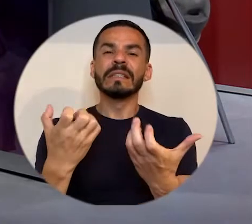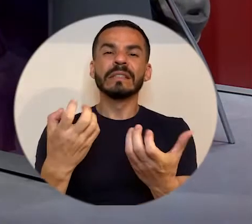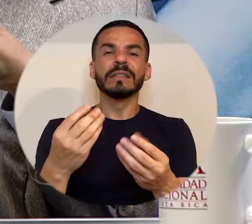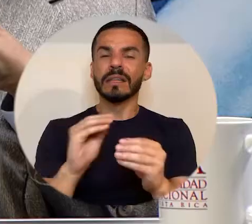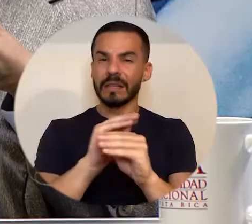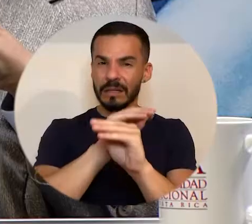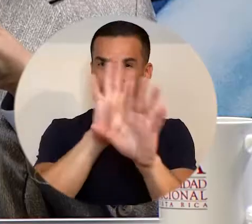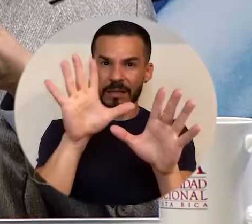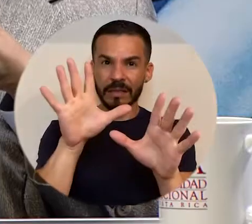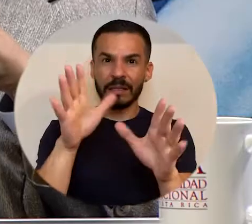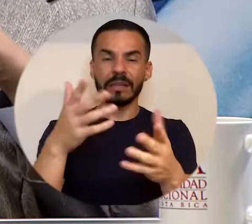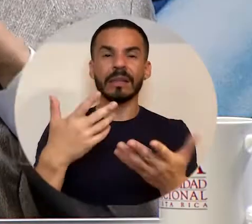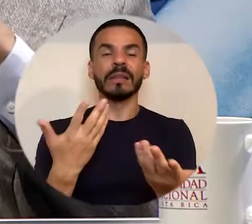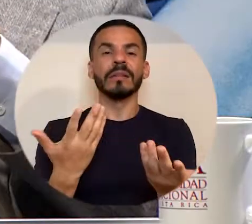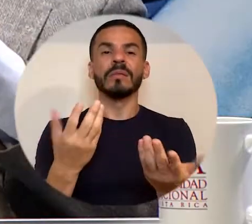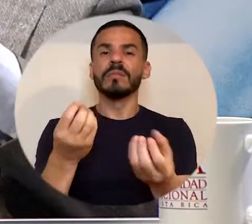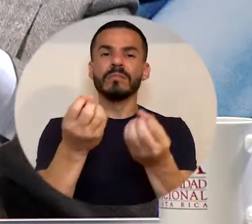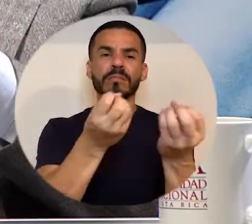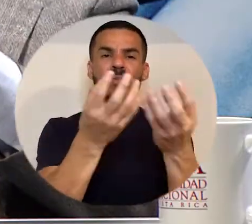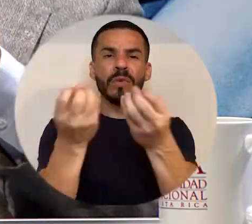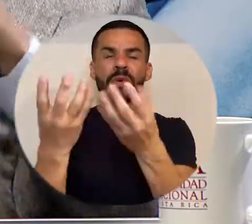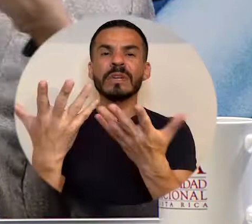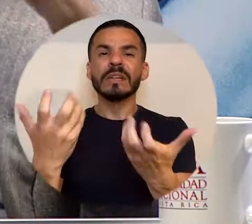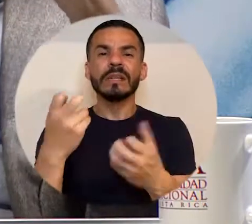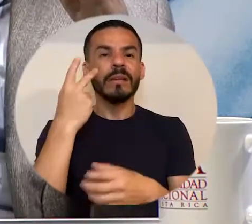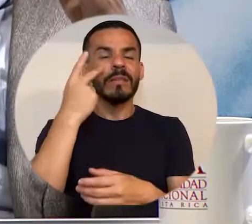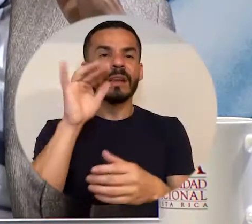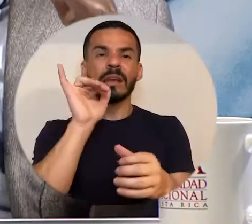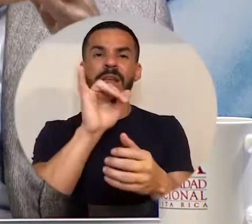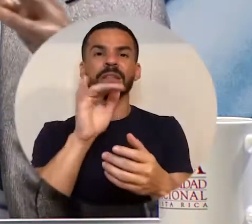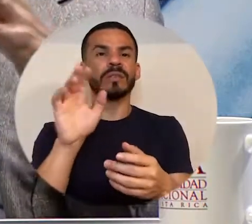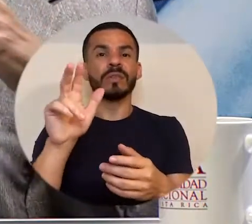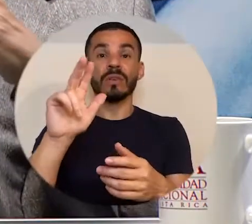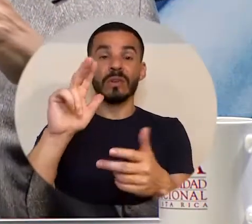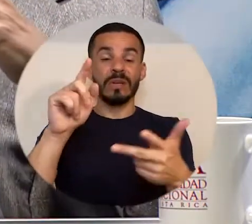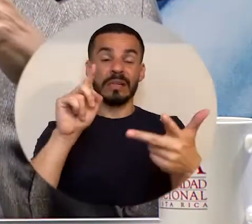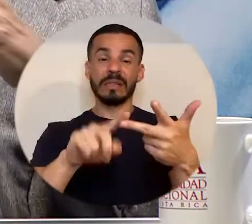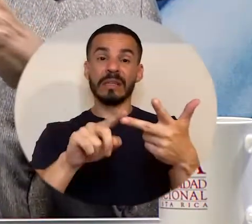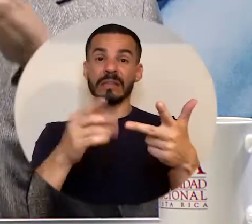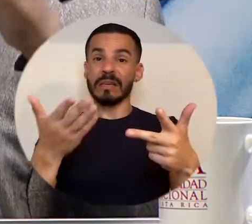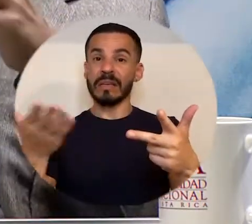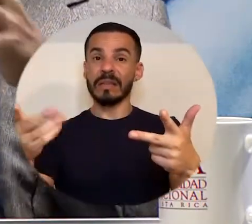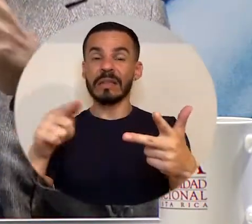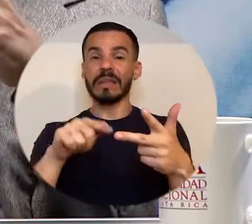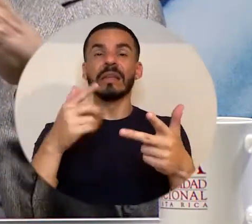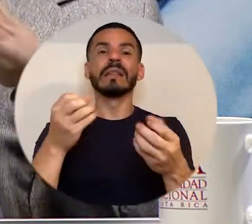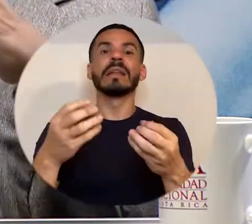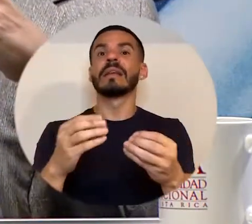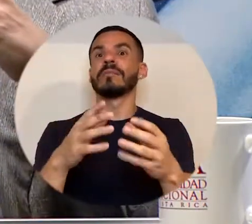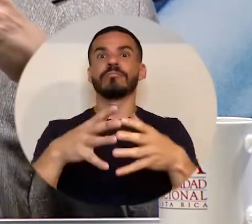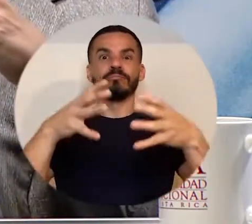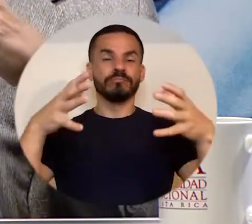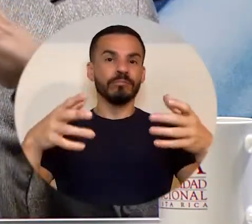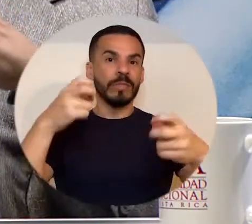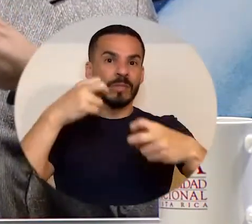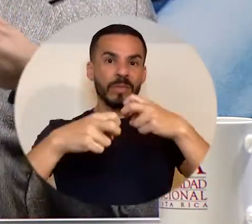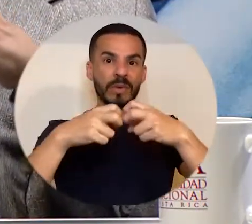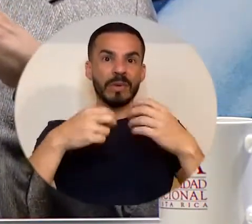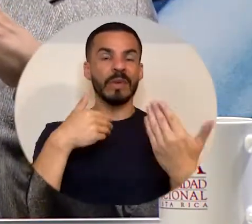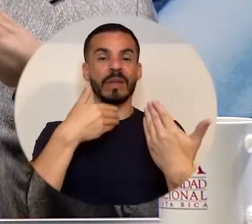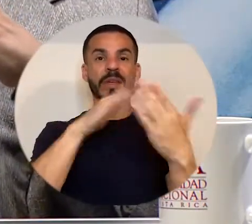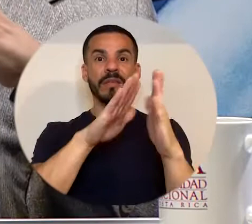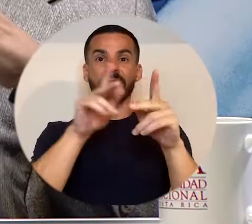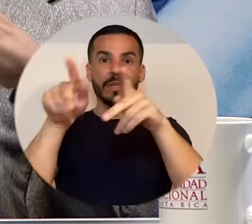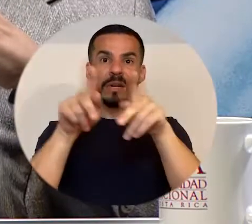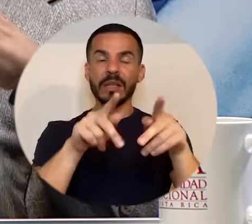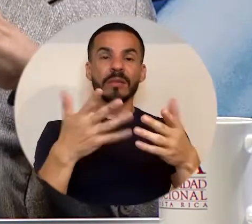dejar muy claro que muchos quisieran ver esto solo desde el tercer factor, desde el gran problema que enfrenta la